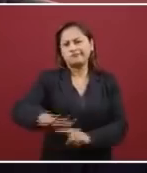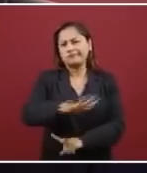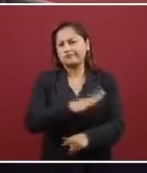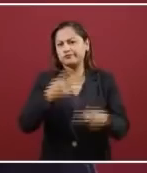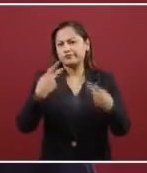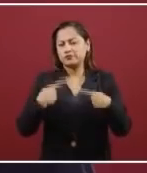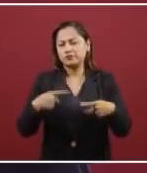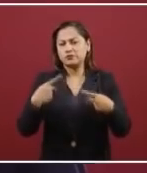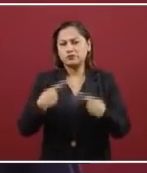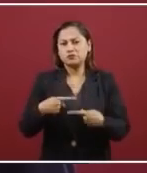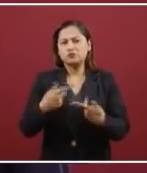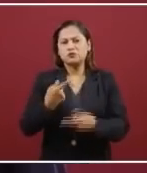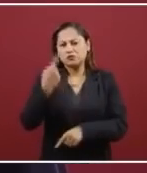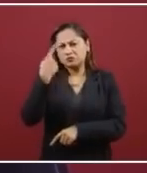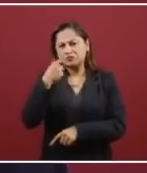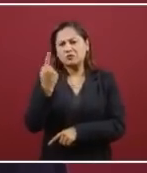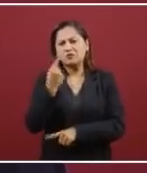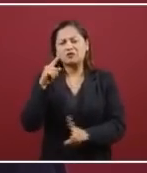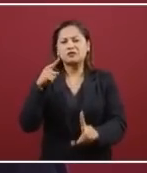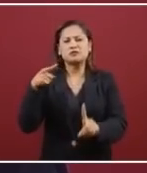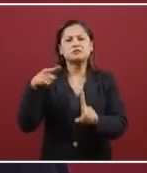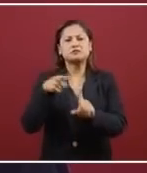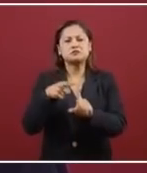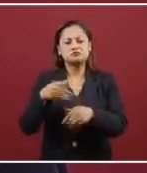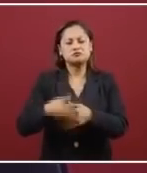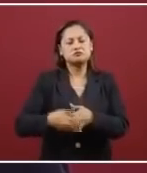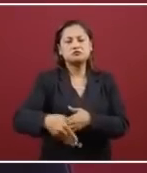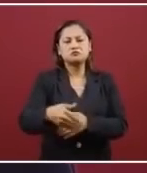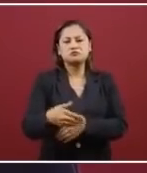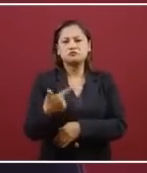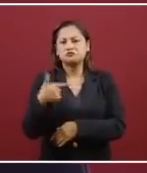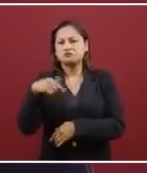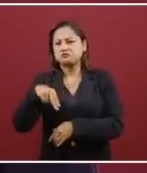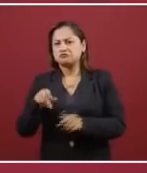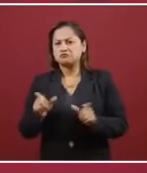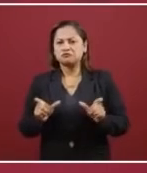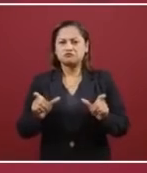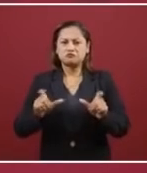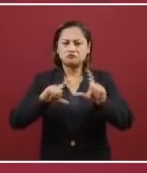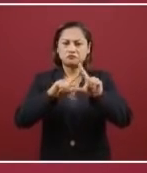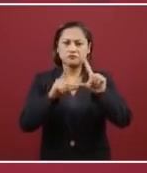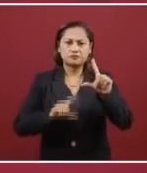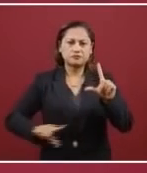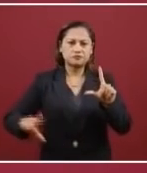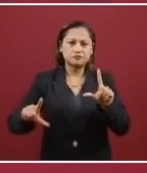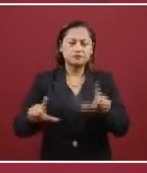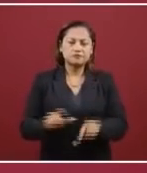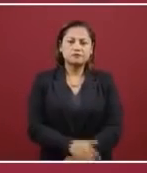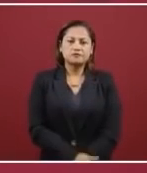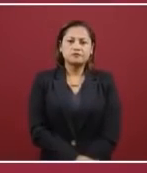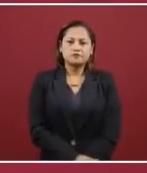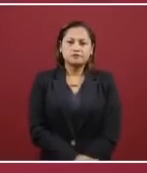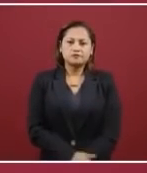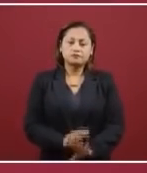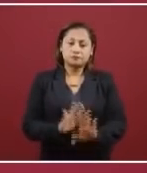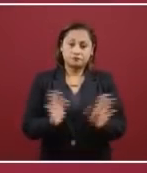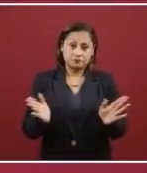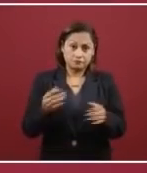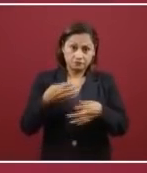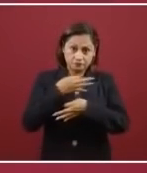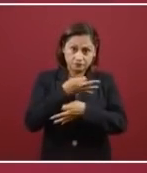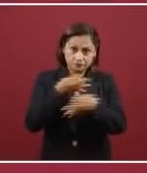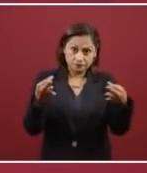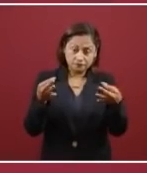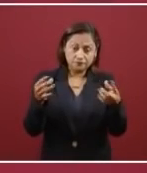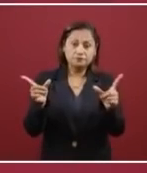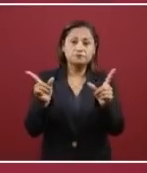del funcionamiento de la Guardia Nacional. Con respecto a los cuestionamientos de Santa Lucía y